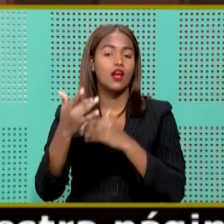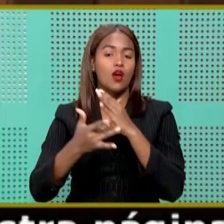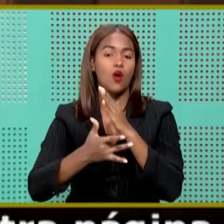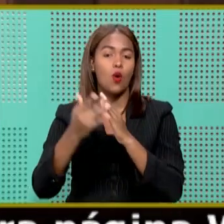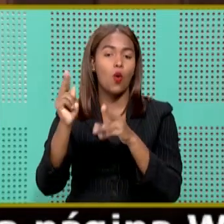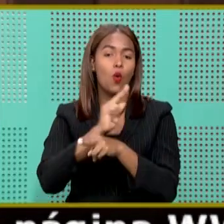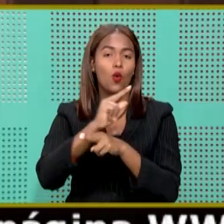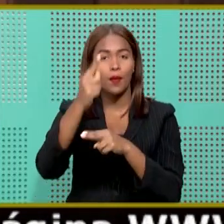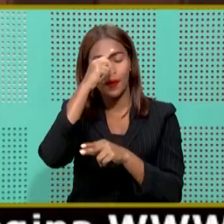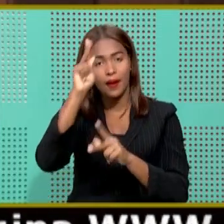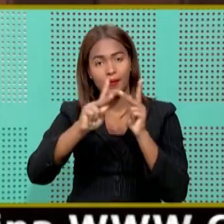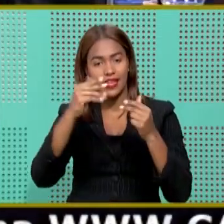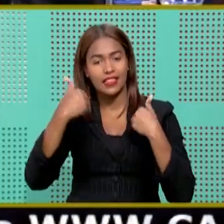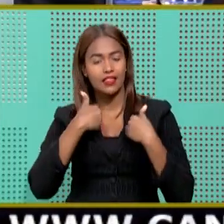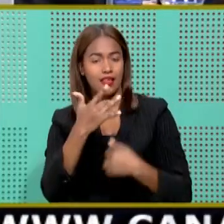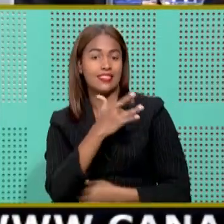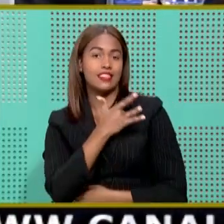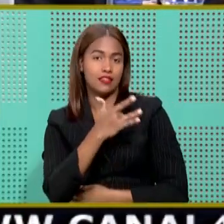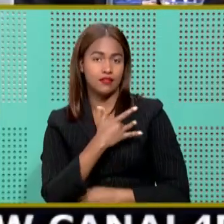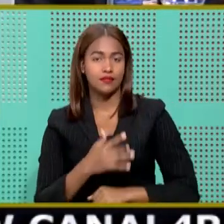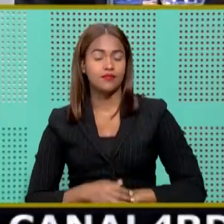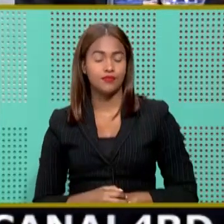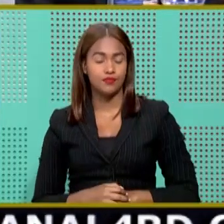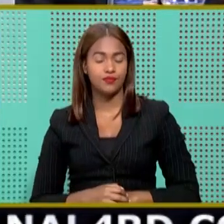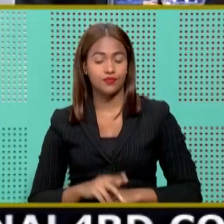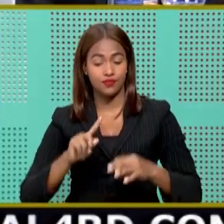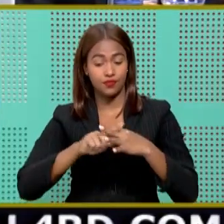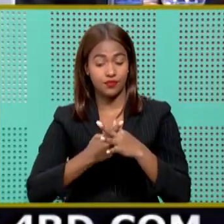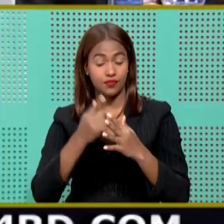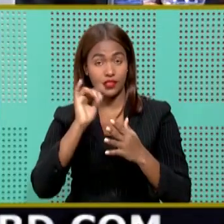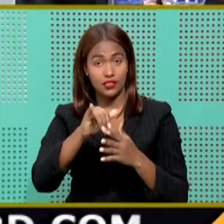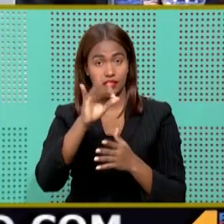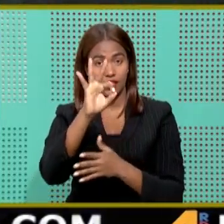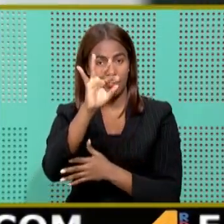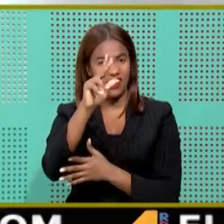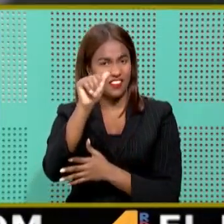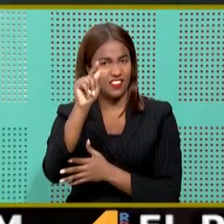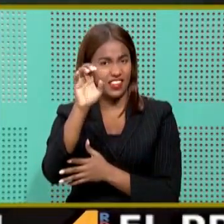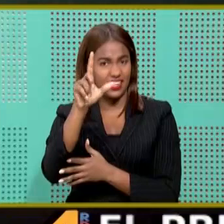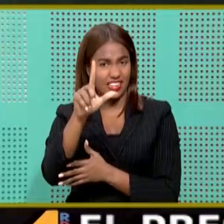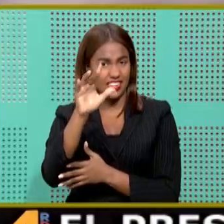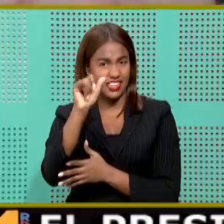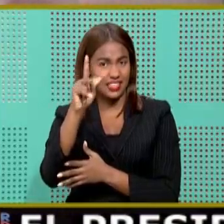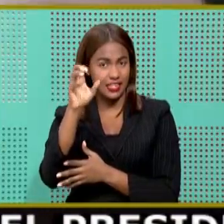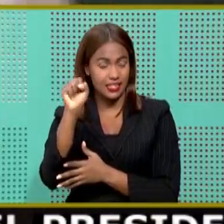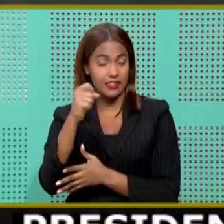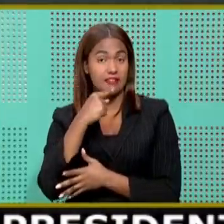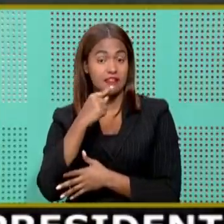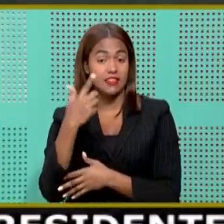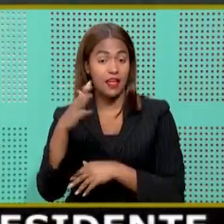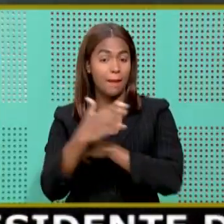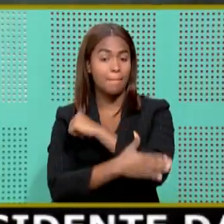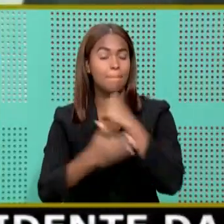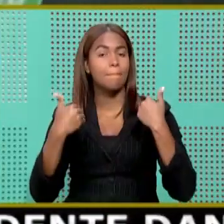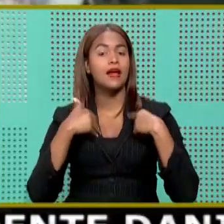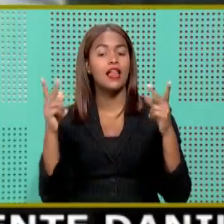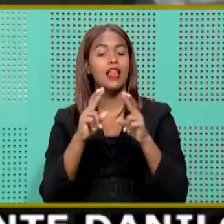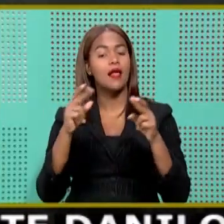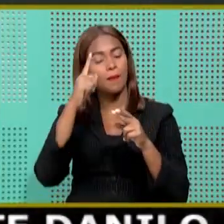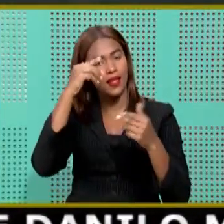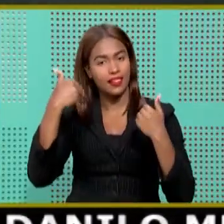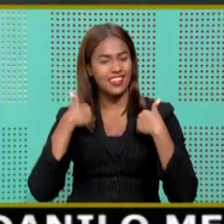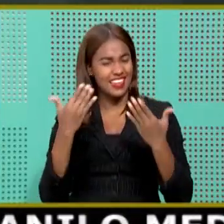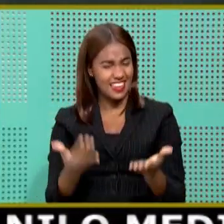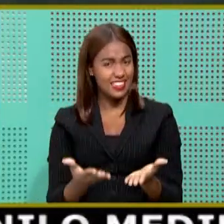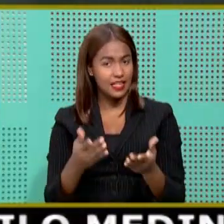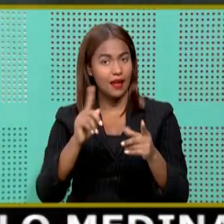fines epidemiológicos. El ministro de Salud, Rafael Sánchez Cárdenas, aseguró que el país ya está listo para adquirir esta prueba,